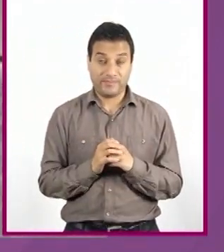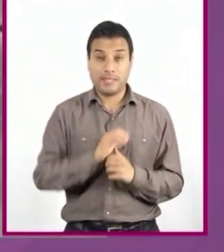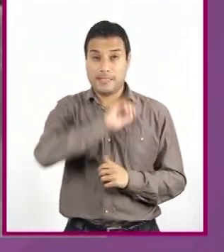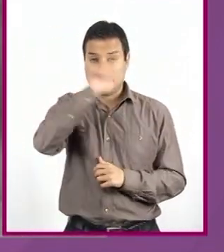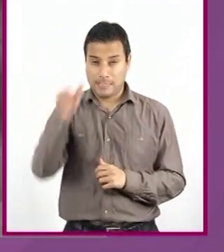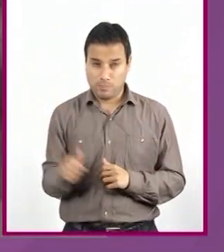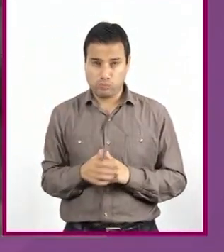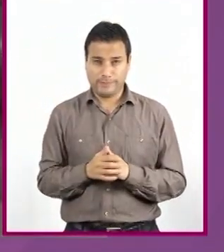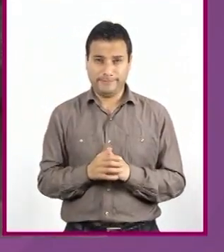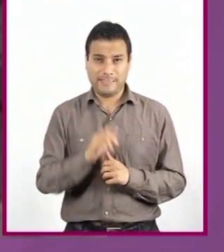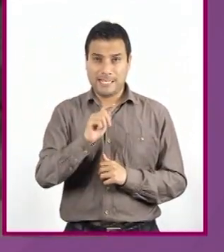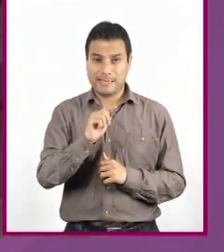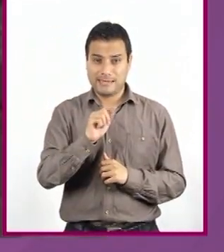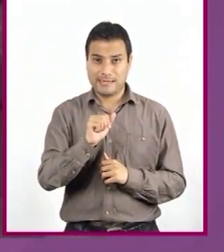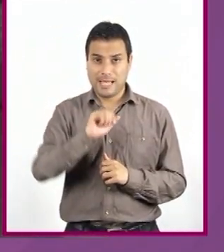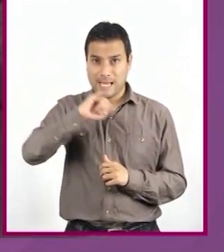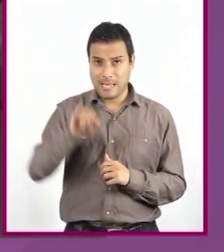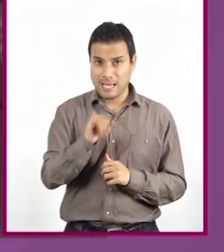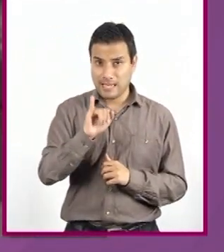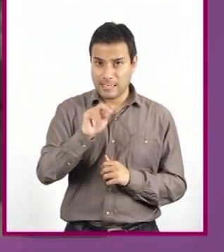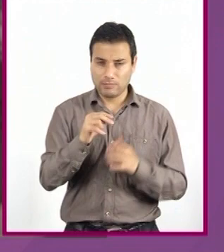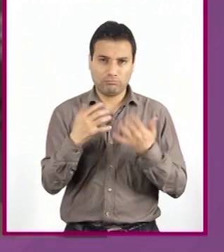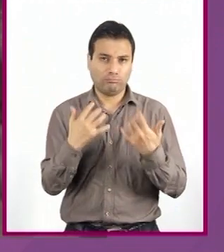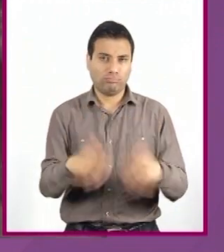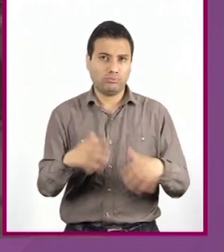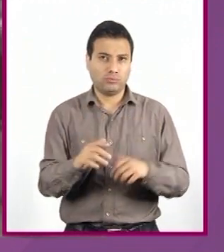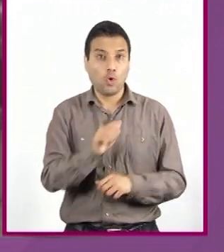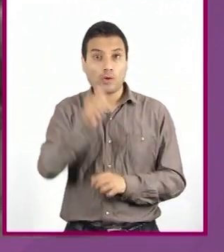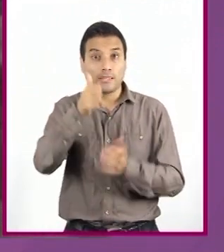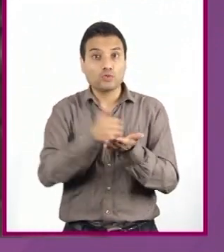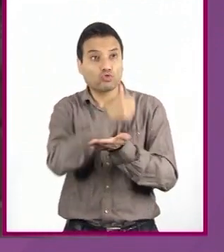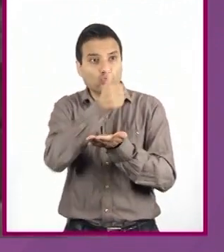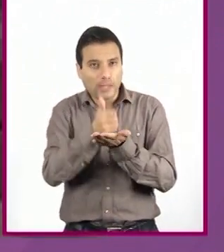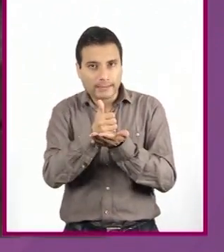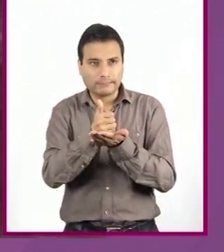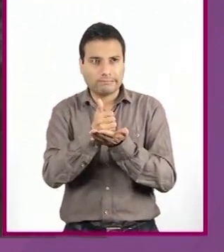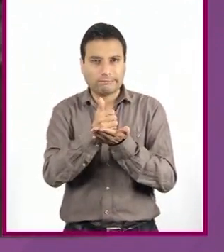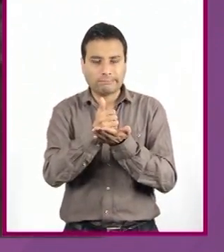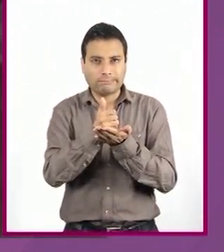apogeo, Tajín tuvo gran influencia en las ciudades vecinas.